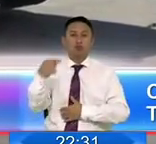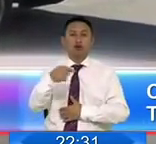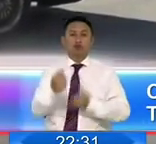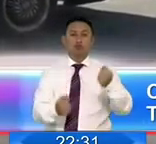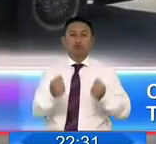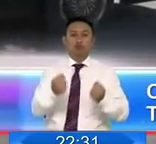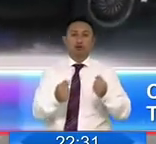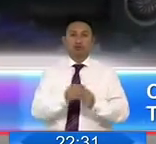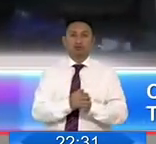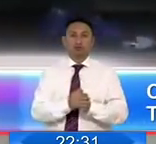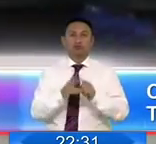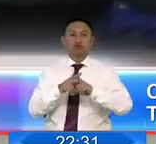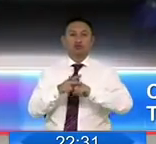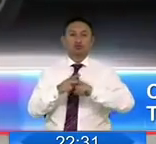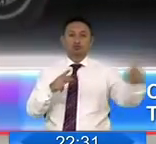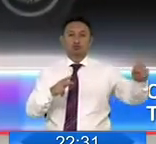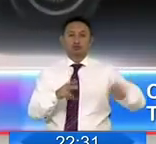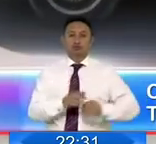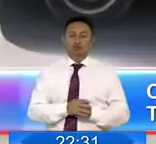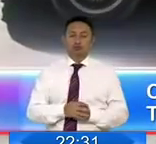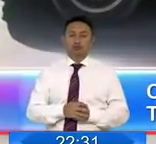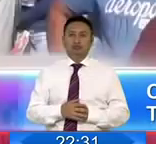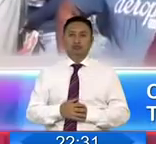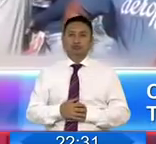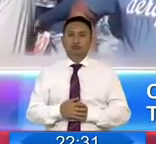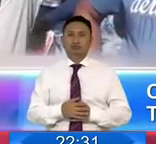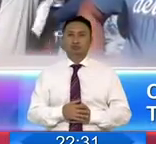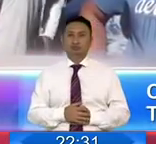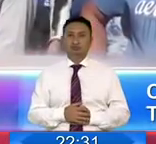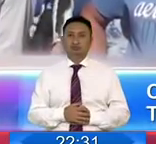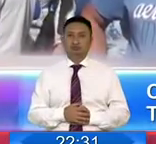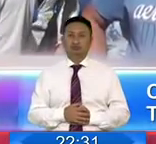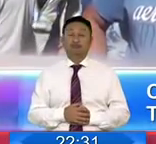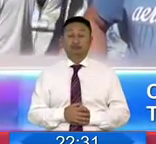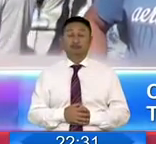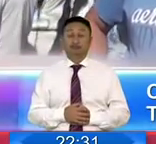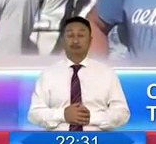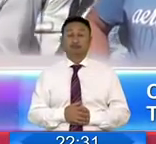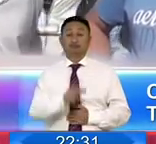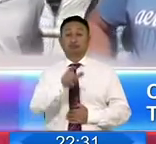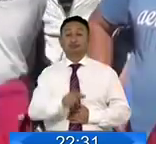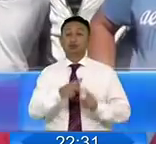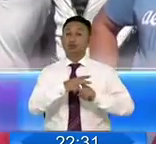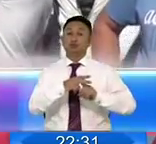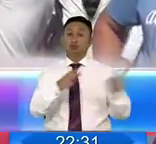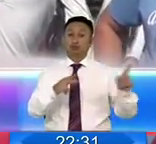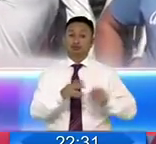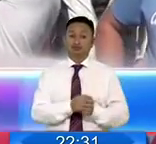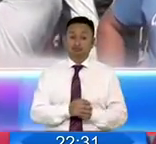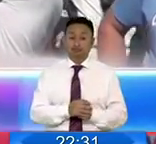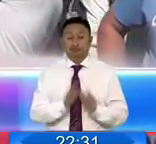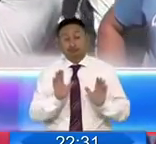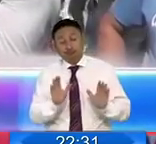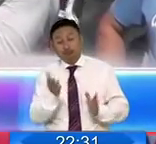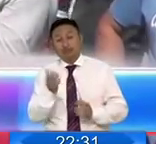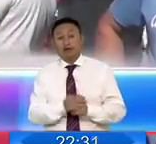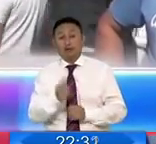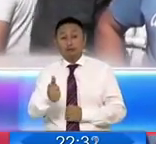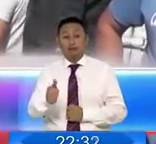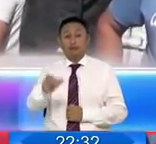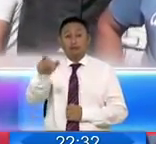automóvil se habría huido tras el siniestro. Sí, al parecer huyó del lugar. Según los moradores,